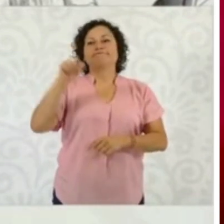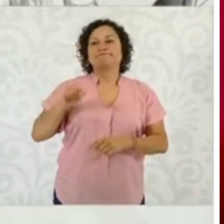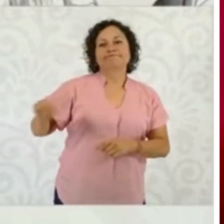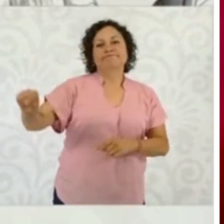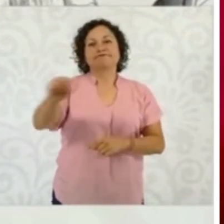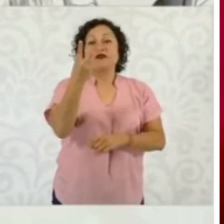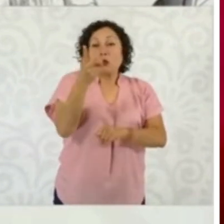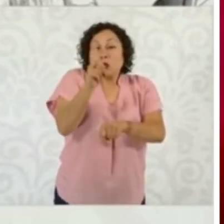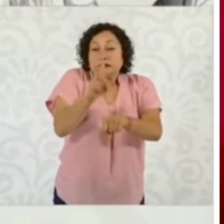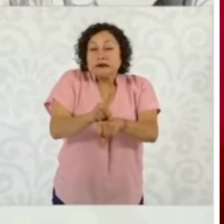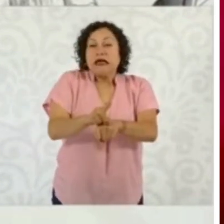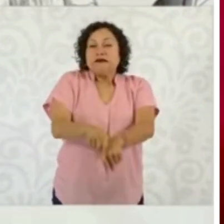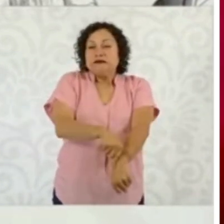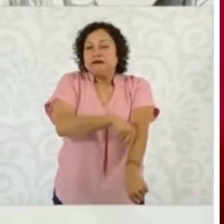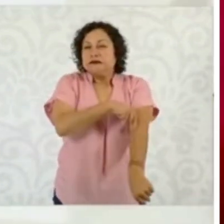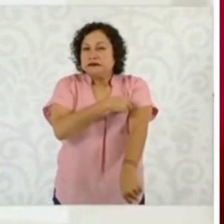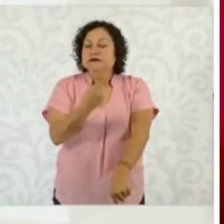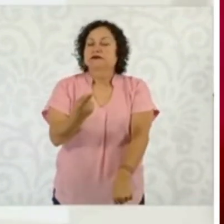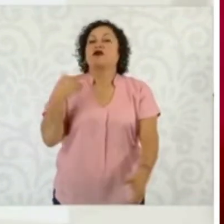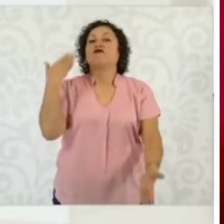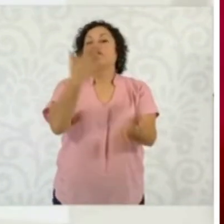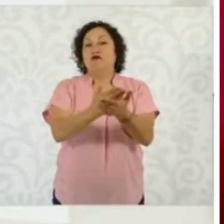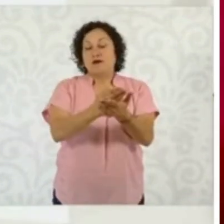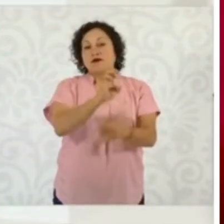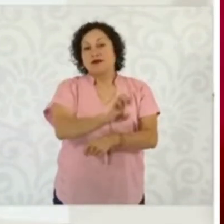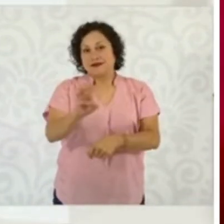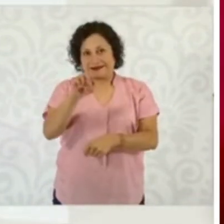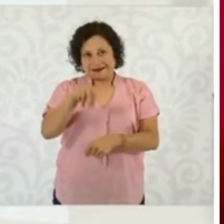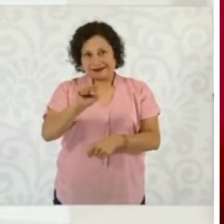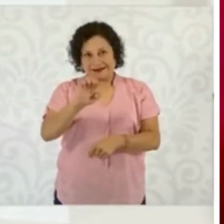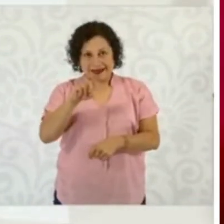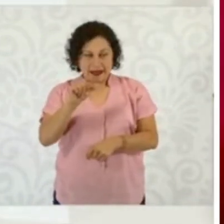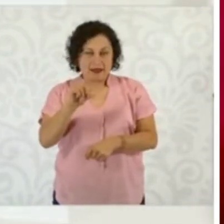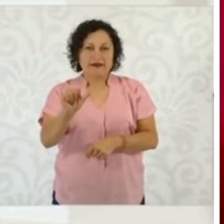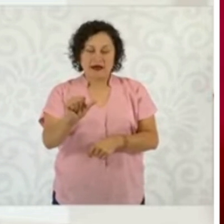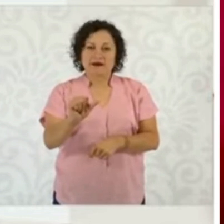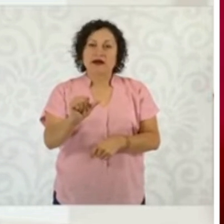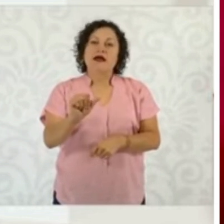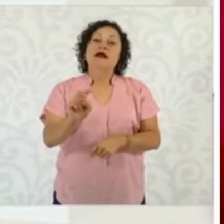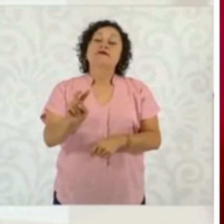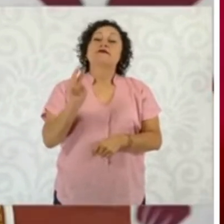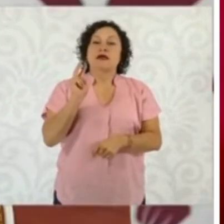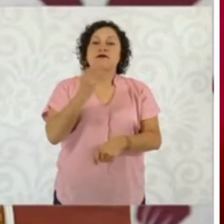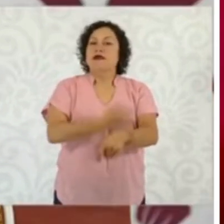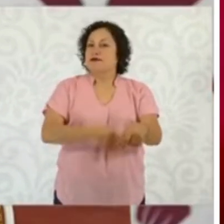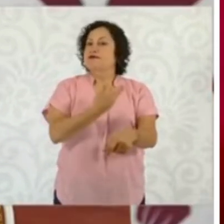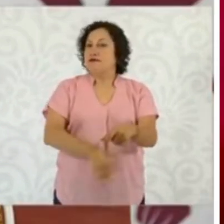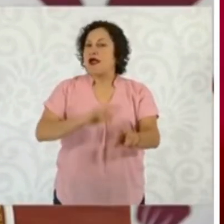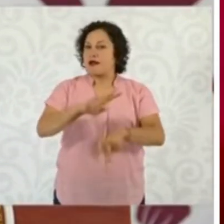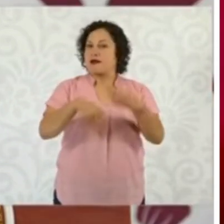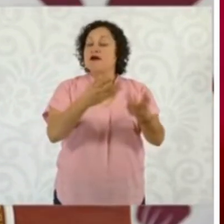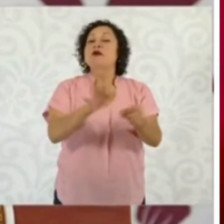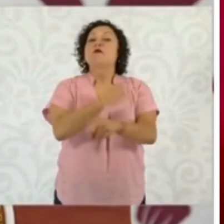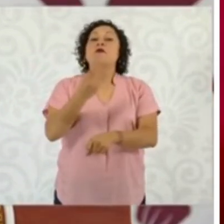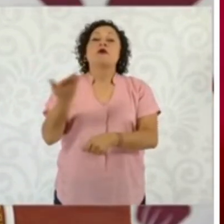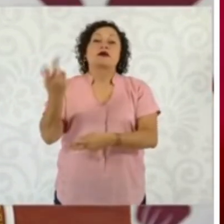muchos lugares. Estuvimos en Ensenada, salimos de aquí el viernes ya tarde por la visita de la secretaria de Seguridad